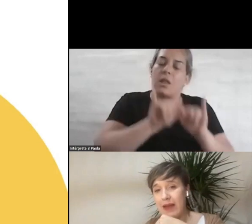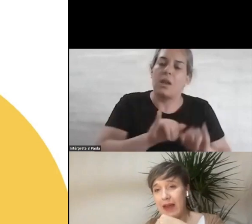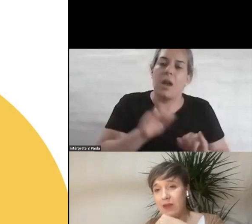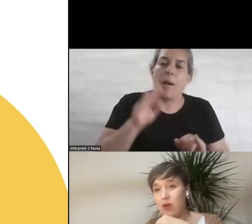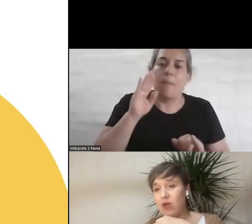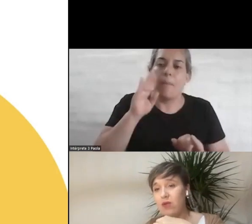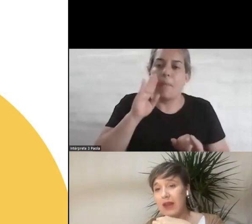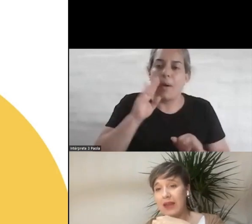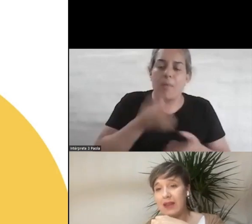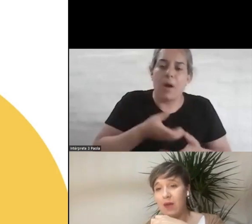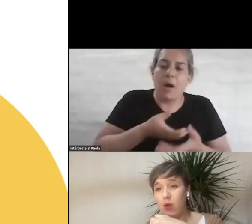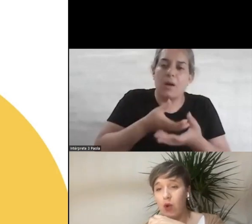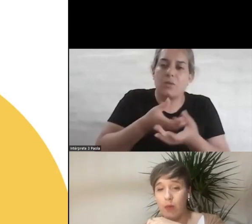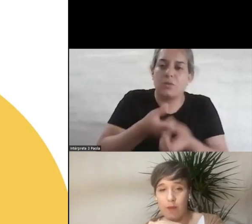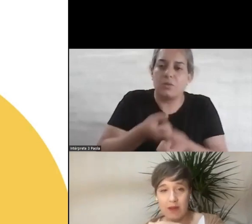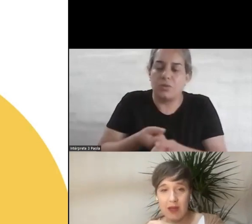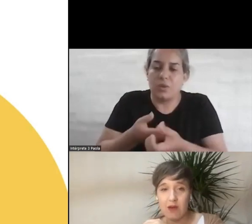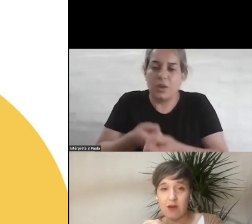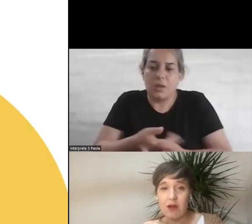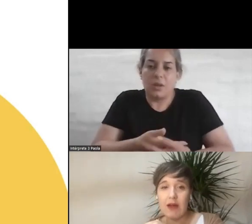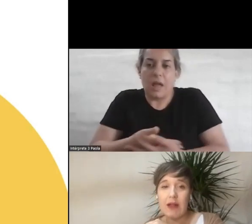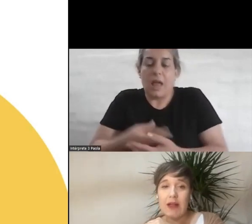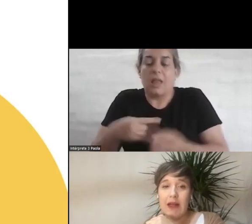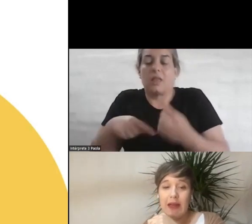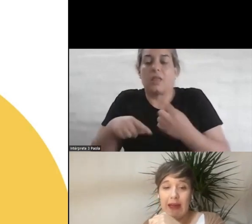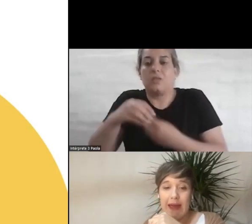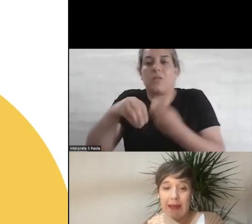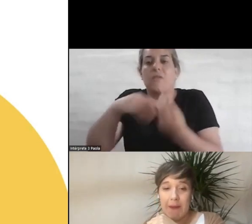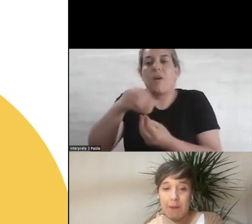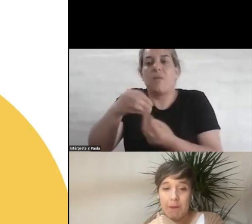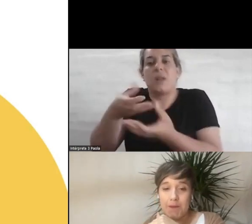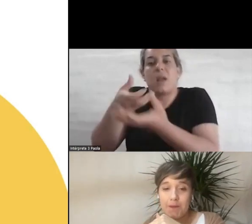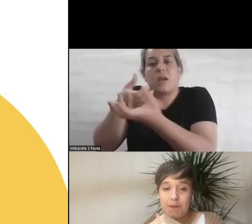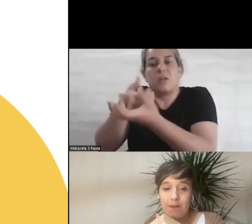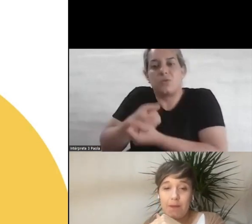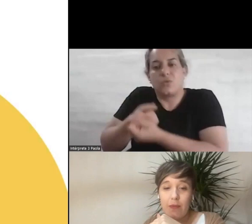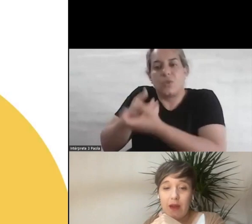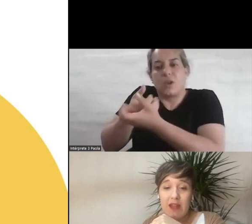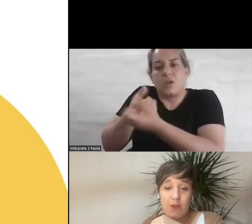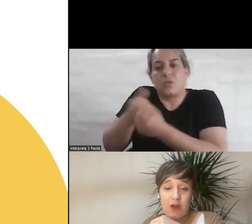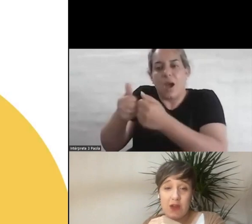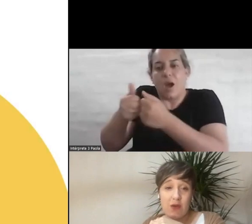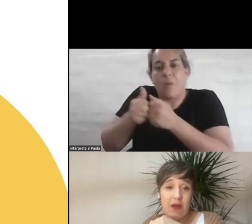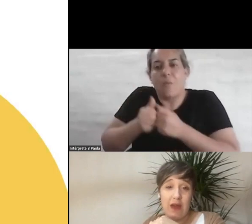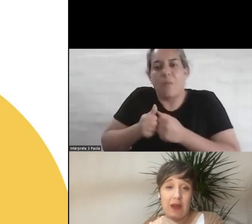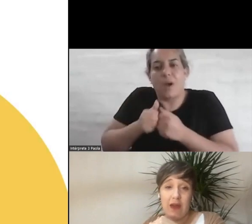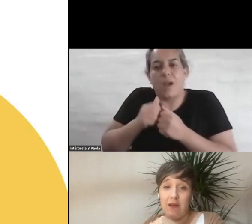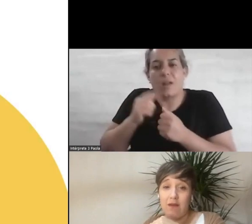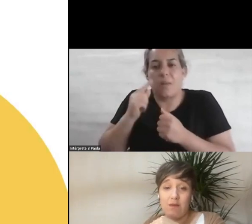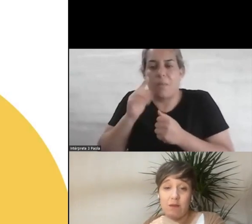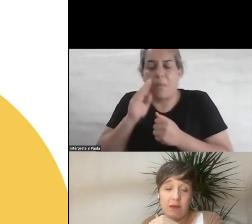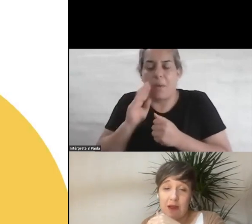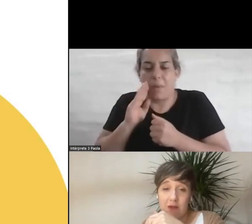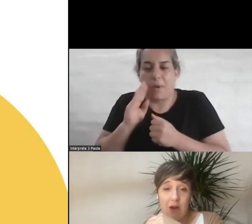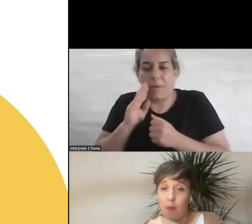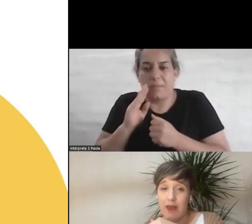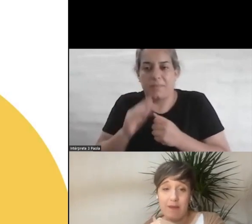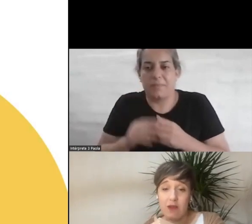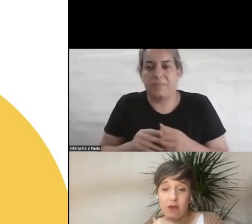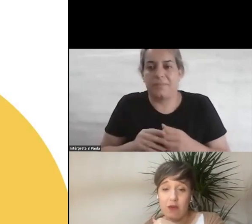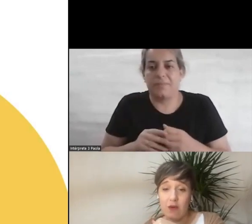la familia y el entorno tienen que estar muy comprometidos. Eh, y después